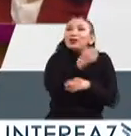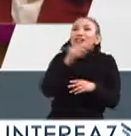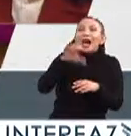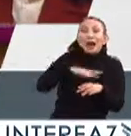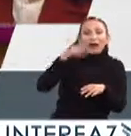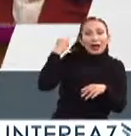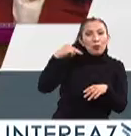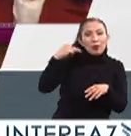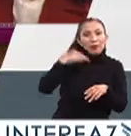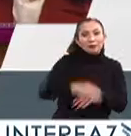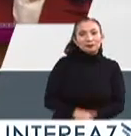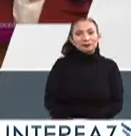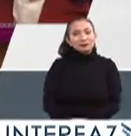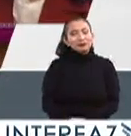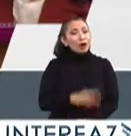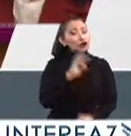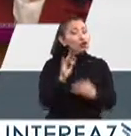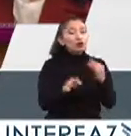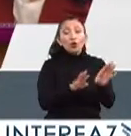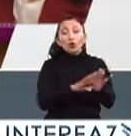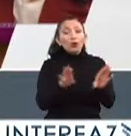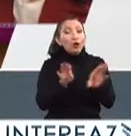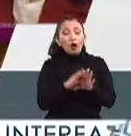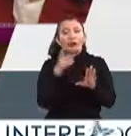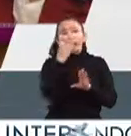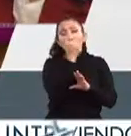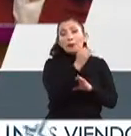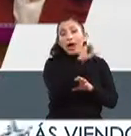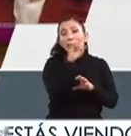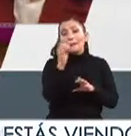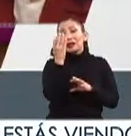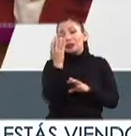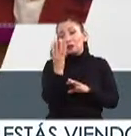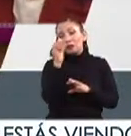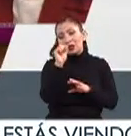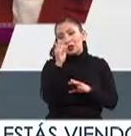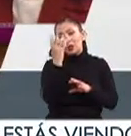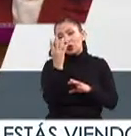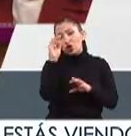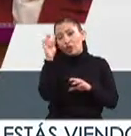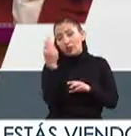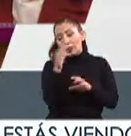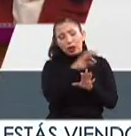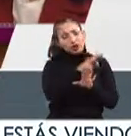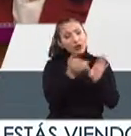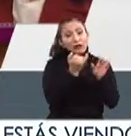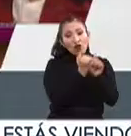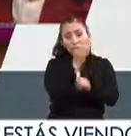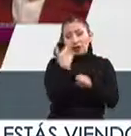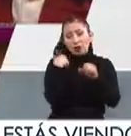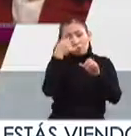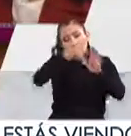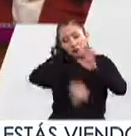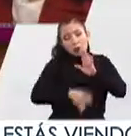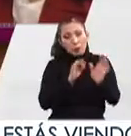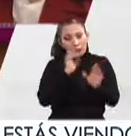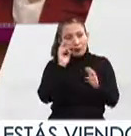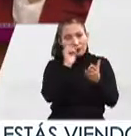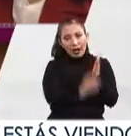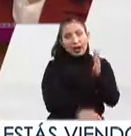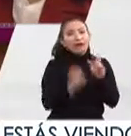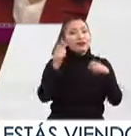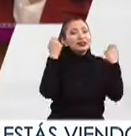tenemos en Morelia, ¿no? Y todo esto lo podremos ver del 9 al 24 de noviembre. Toda la información detallada la pueden encontrar